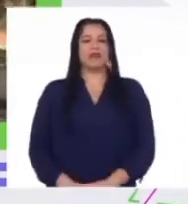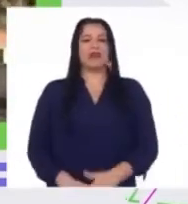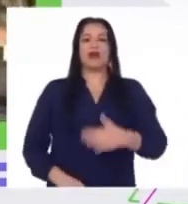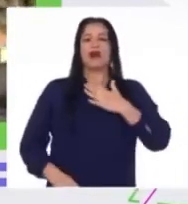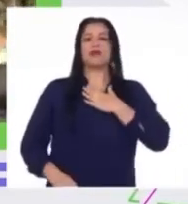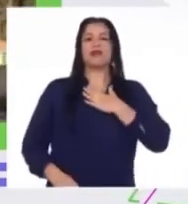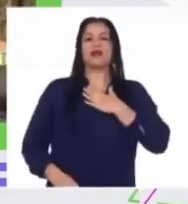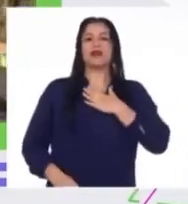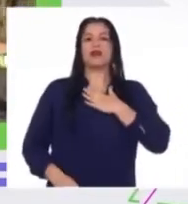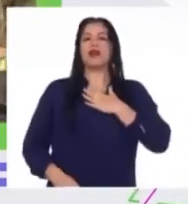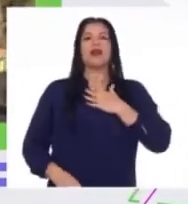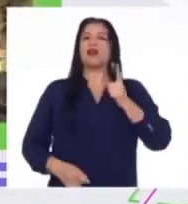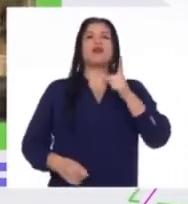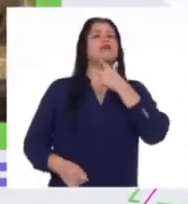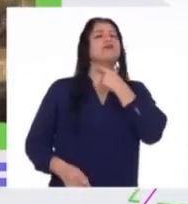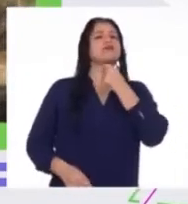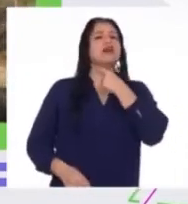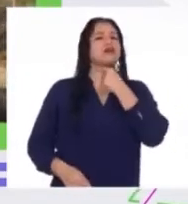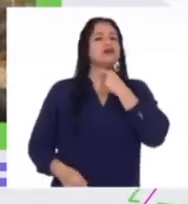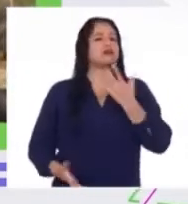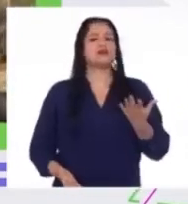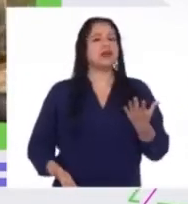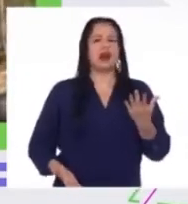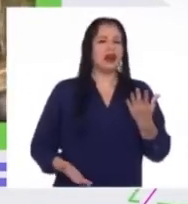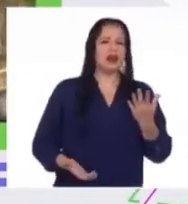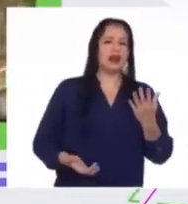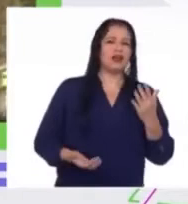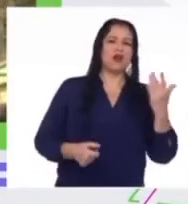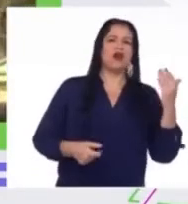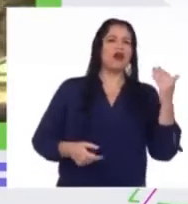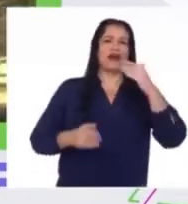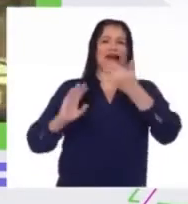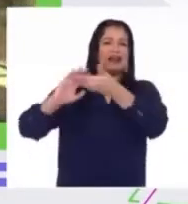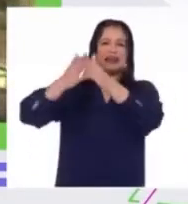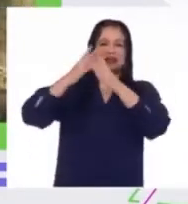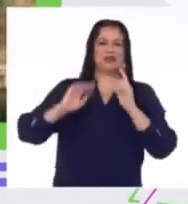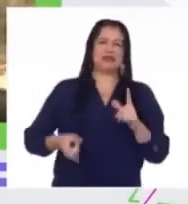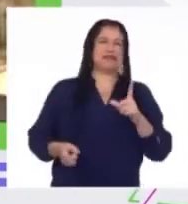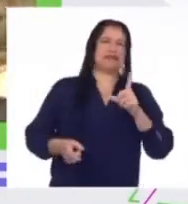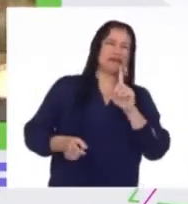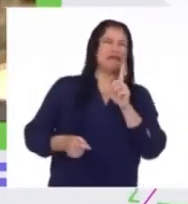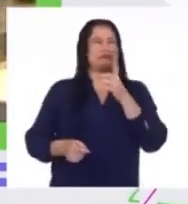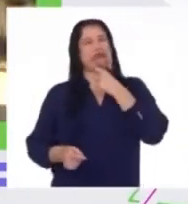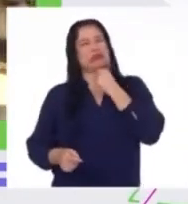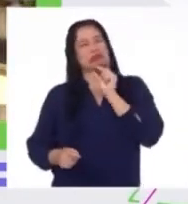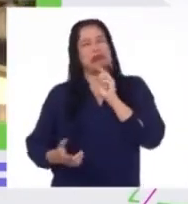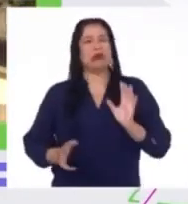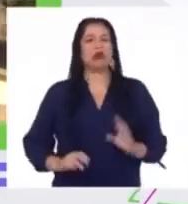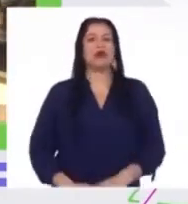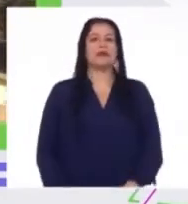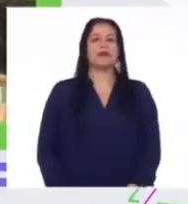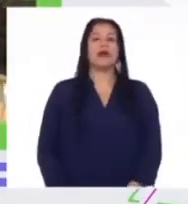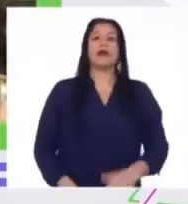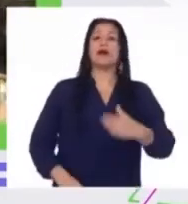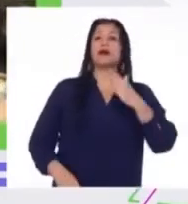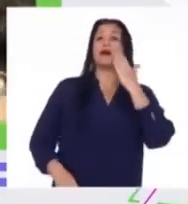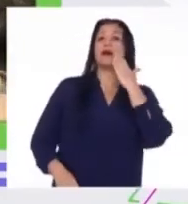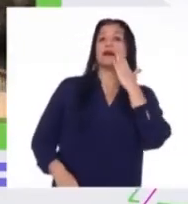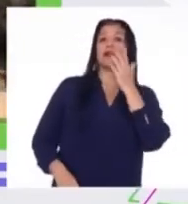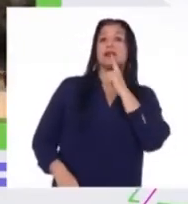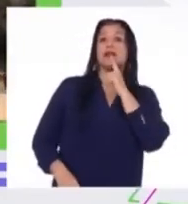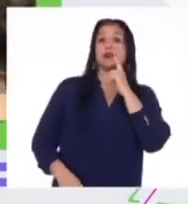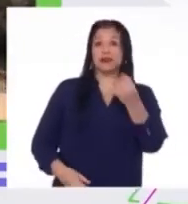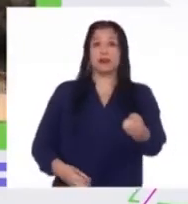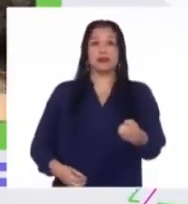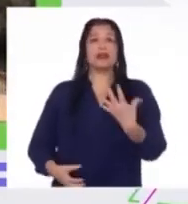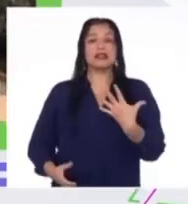mí nunca me ha gustado estar en la ciudad, poco, ¿no? Y como mis padres me dicen que